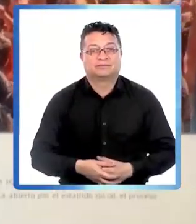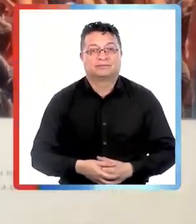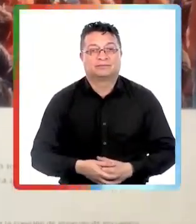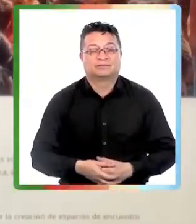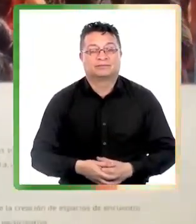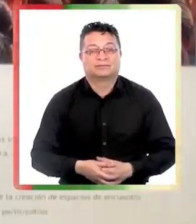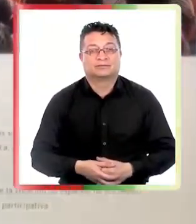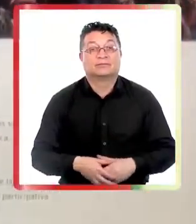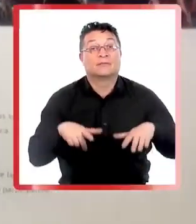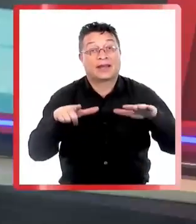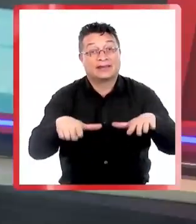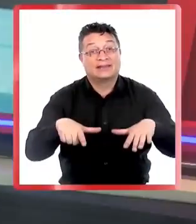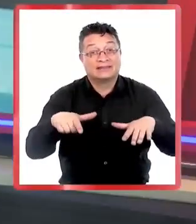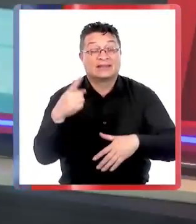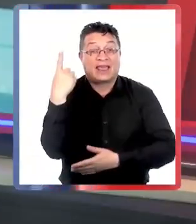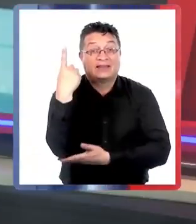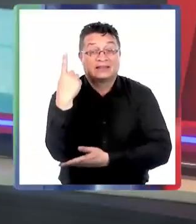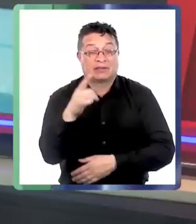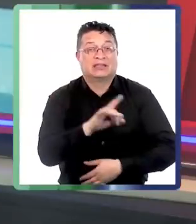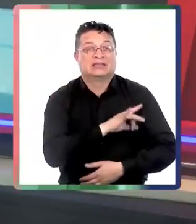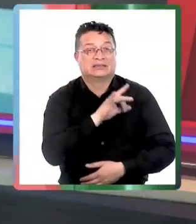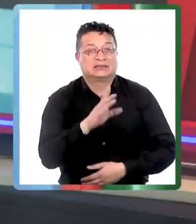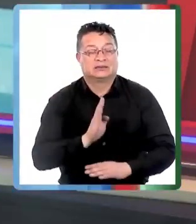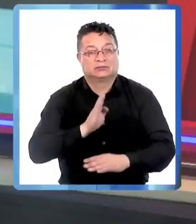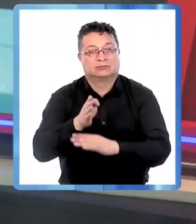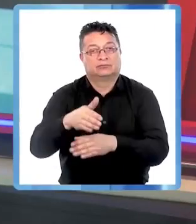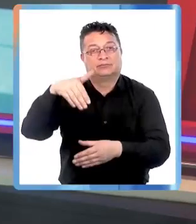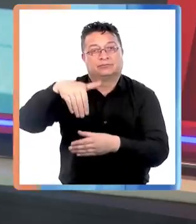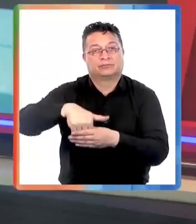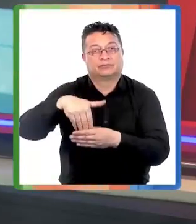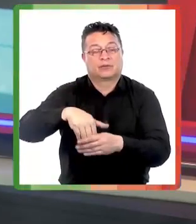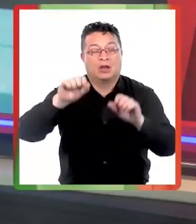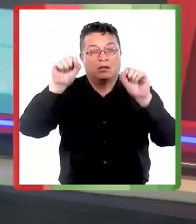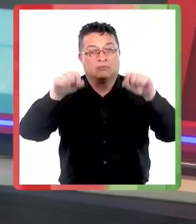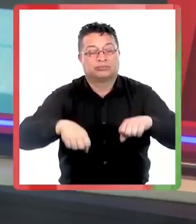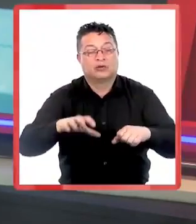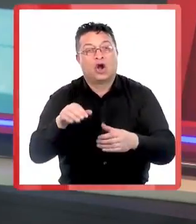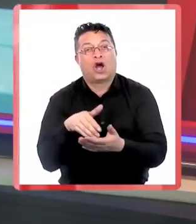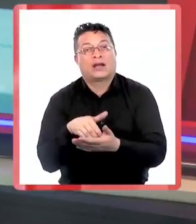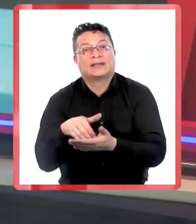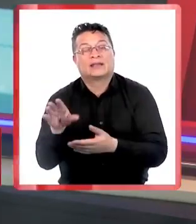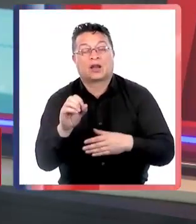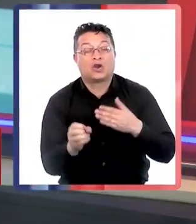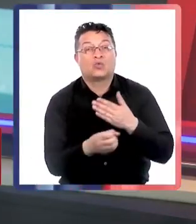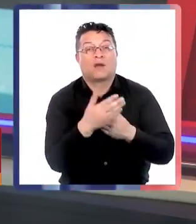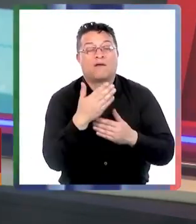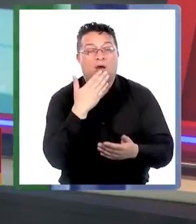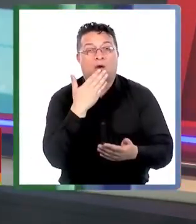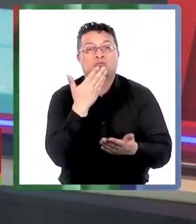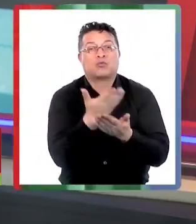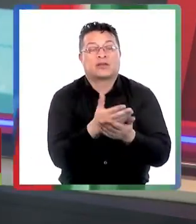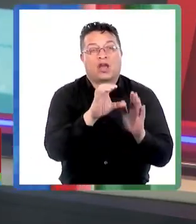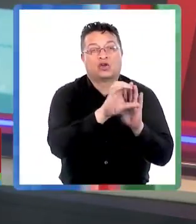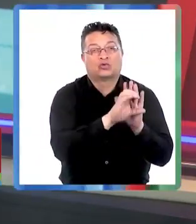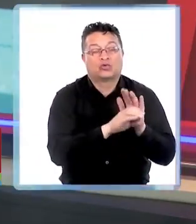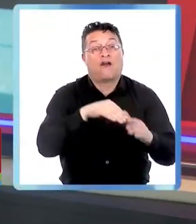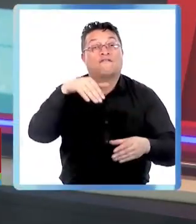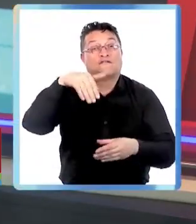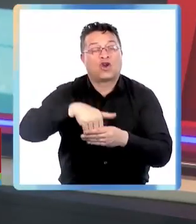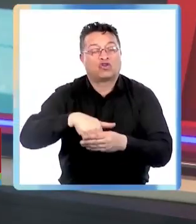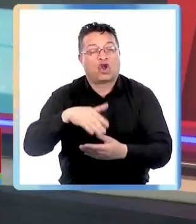Fundaciones. El 17 de diciembre los chilenos deberán acudir a las urnas para aprobar o rechazar la nueva propuesta